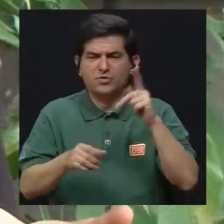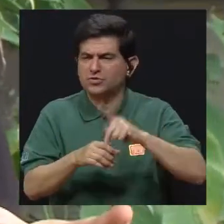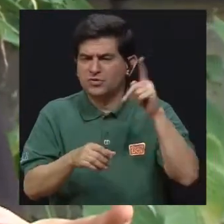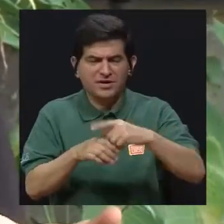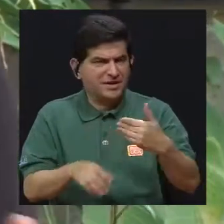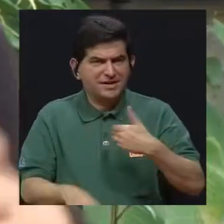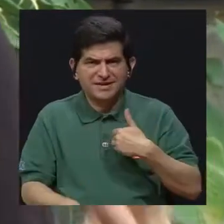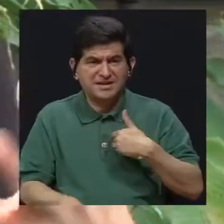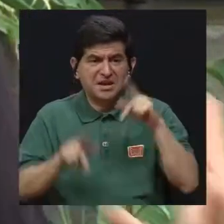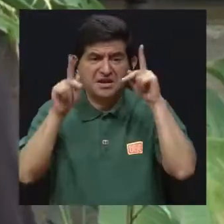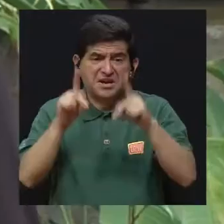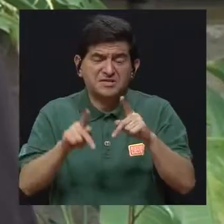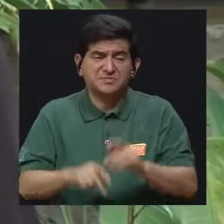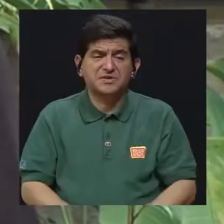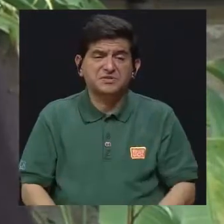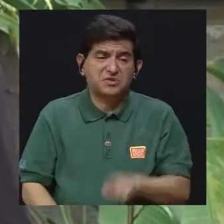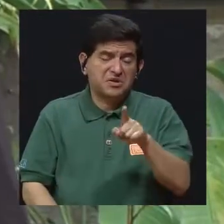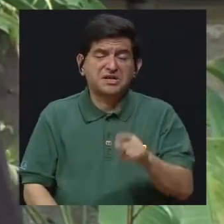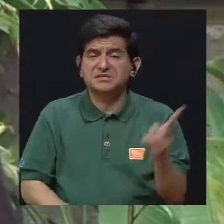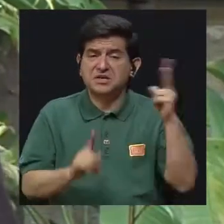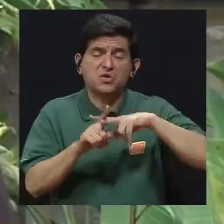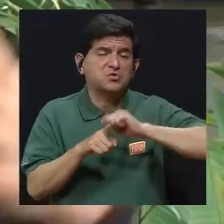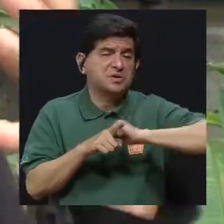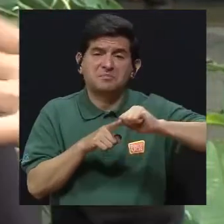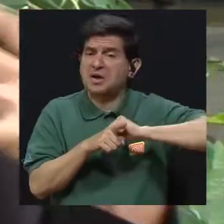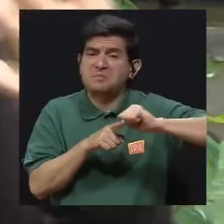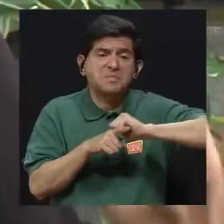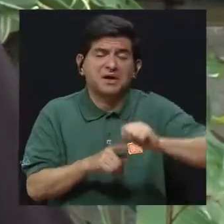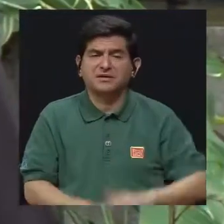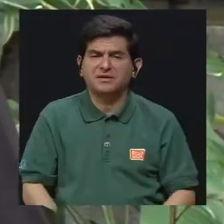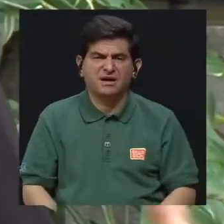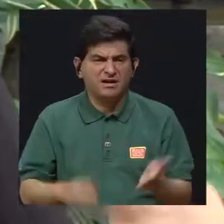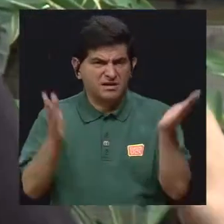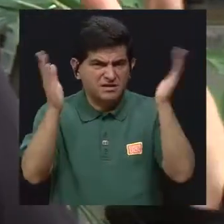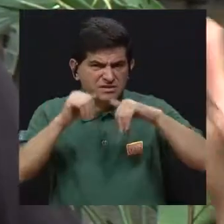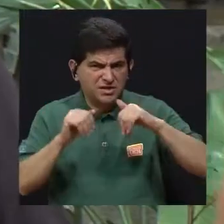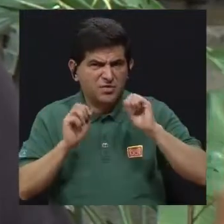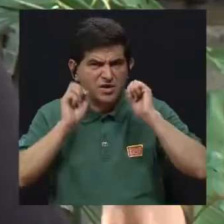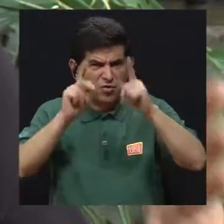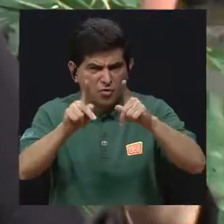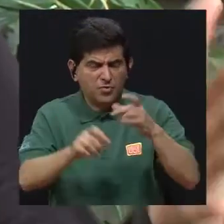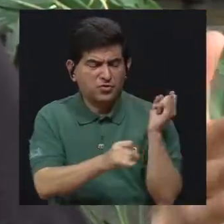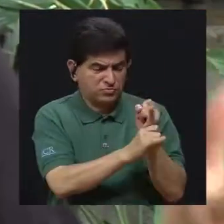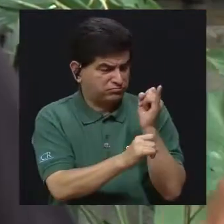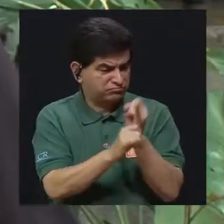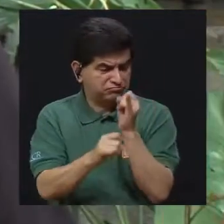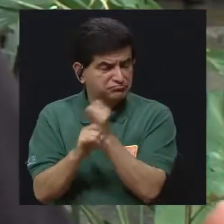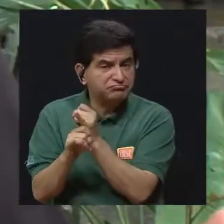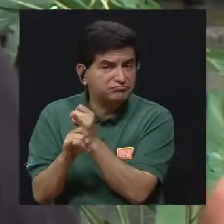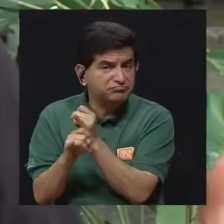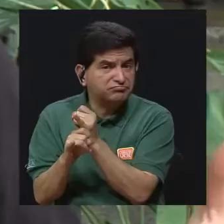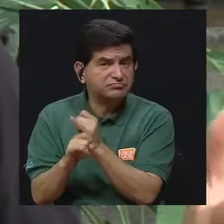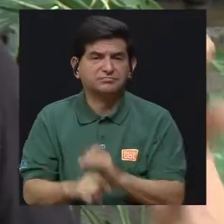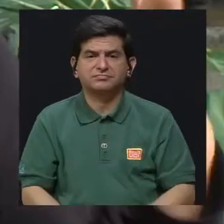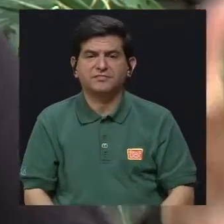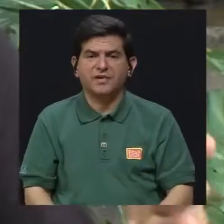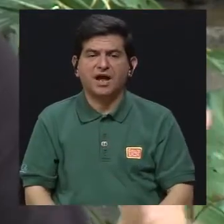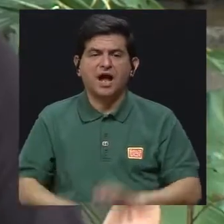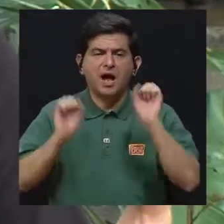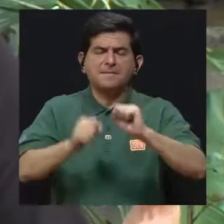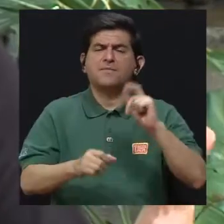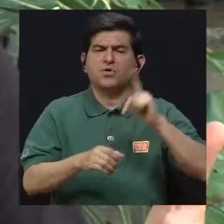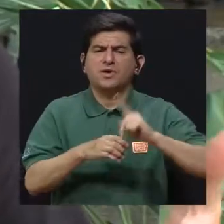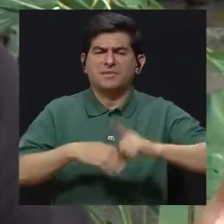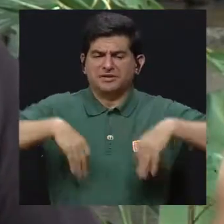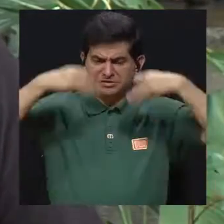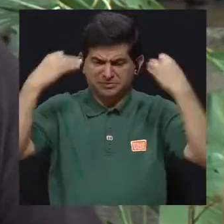de participación, la gente se los toma en la práctica. Cuando no existen esas posibilidades institucionales de ser